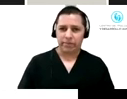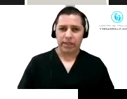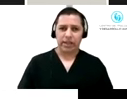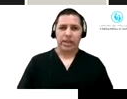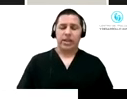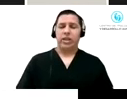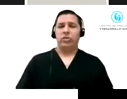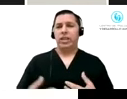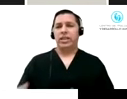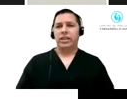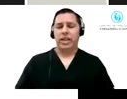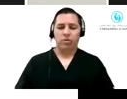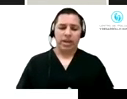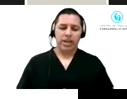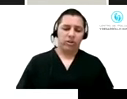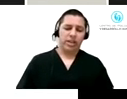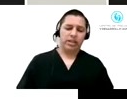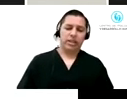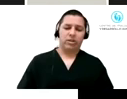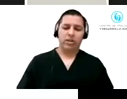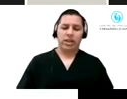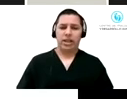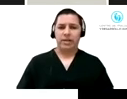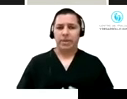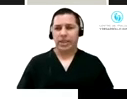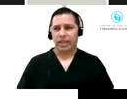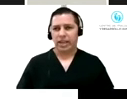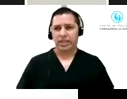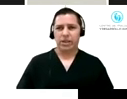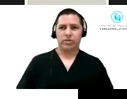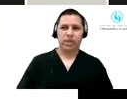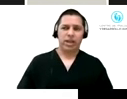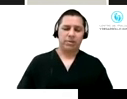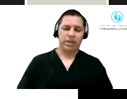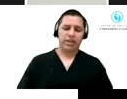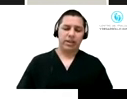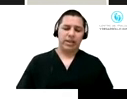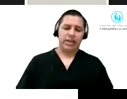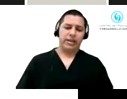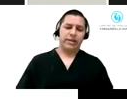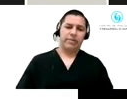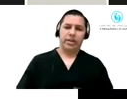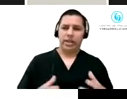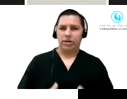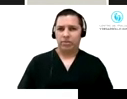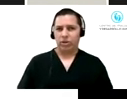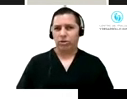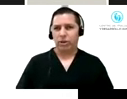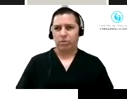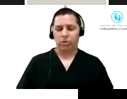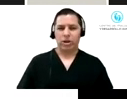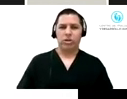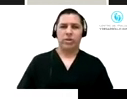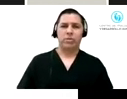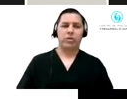accesible, ¿verdad? Y utilizan, digamos, varias teorías. Está la teoría de la ventana de la disciplina social, ¿verdad? Que ya en otro